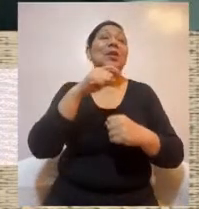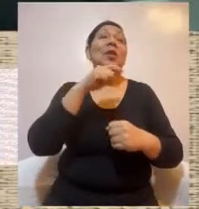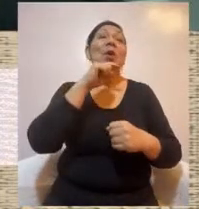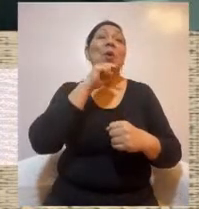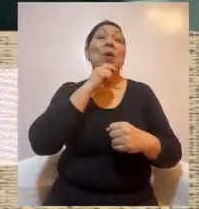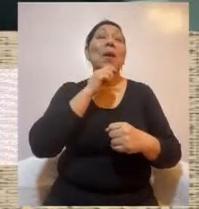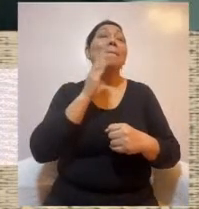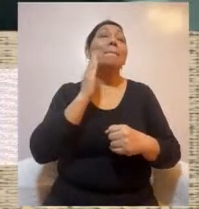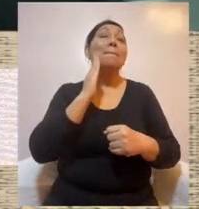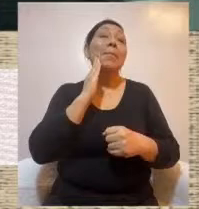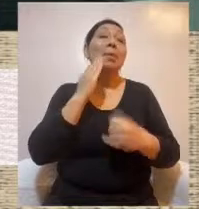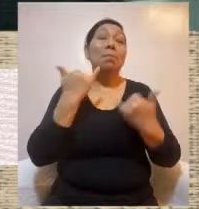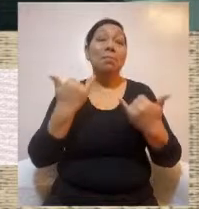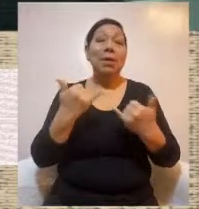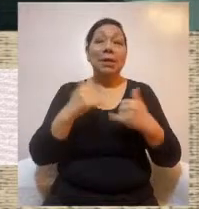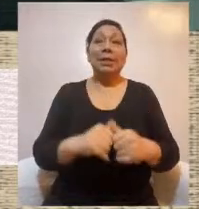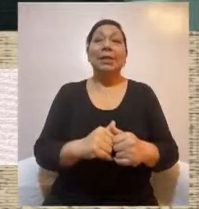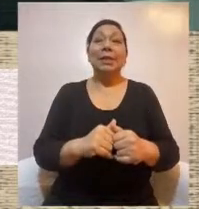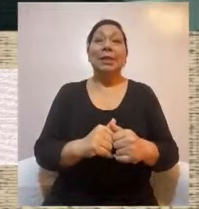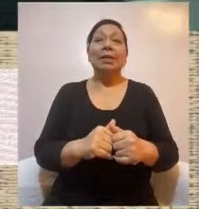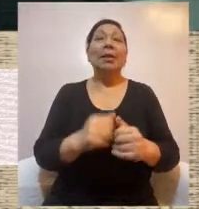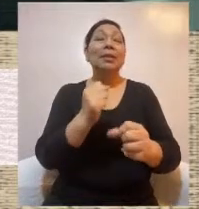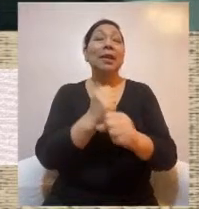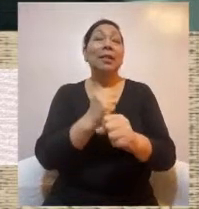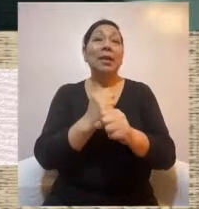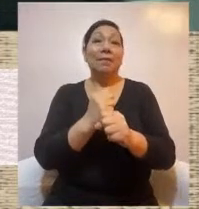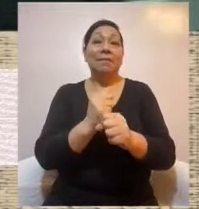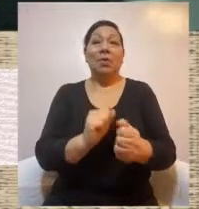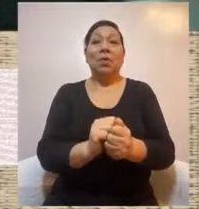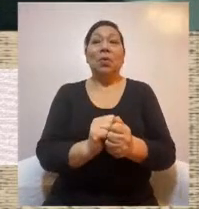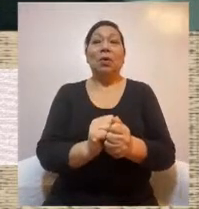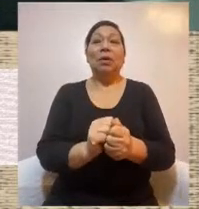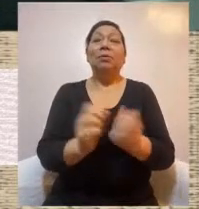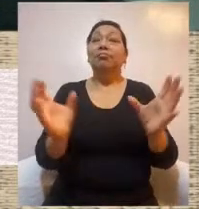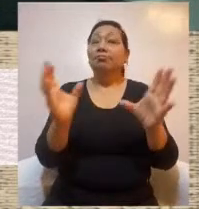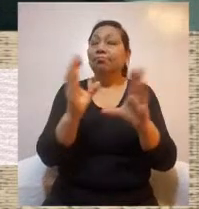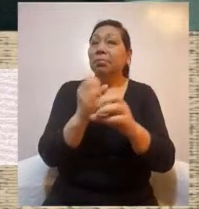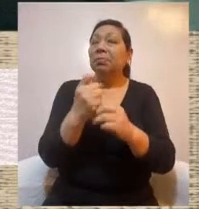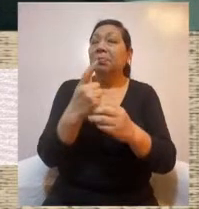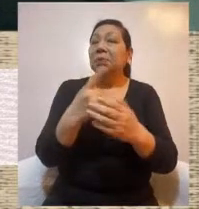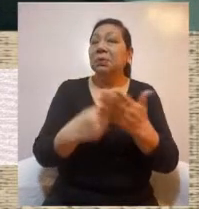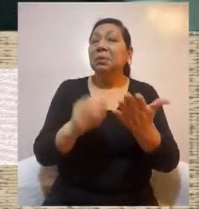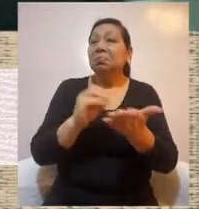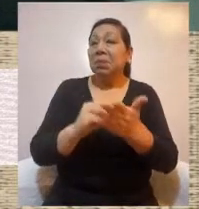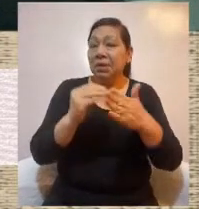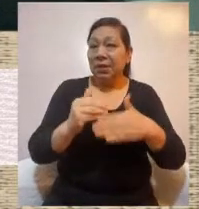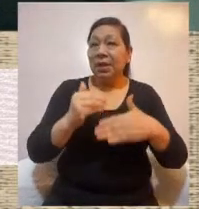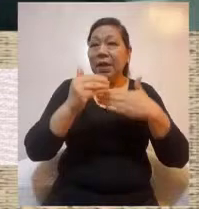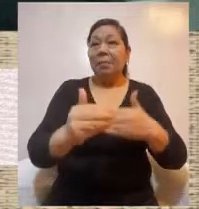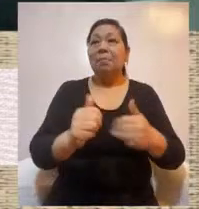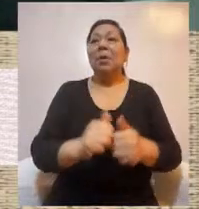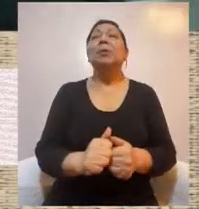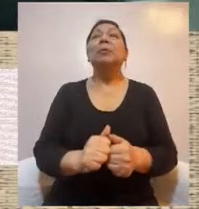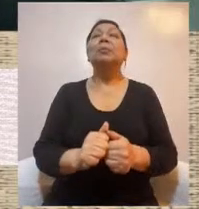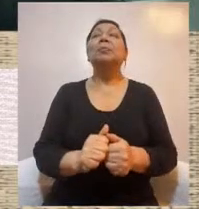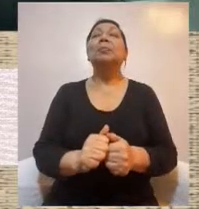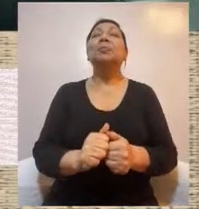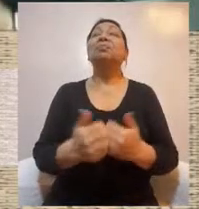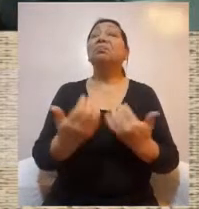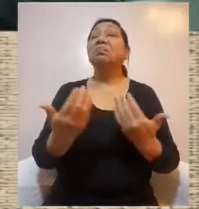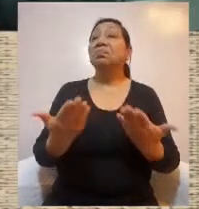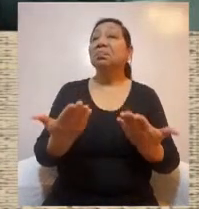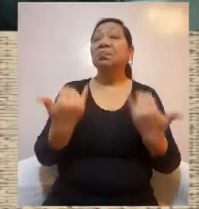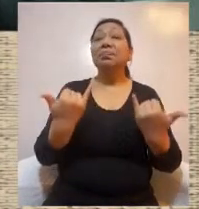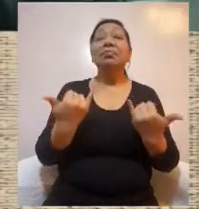derechos de las mujeres madres en el ámbito laboral? De manera sucinta, evidentemente, porque es bastante amplio. Claro que